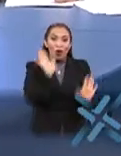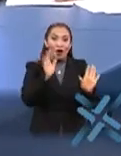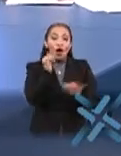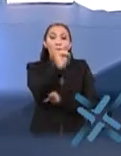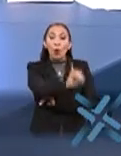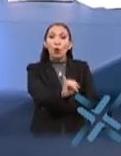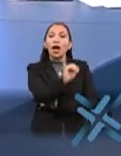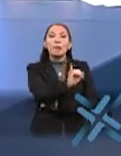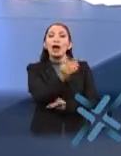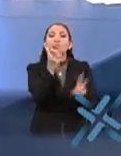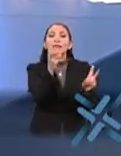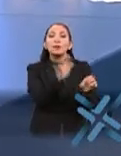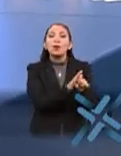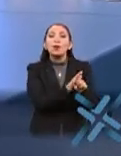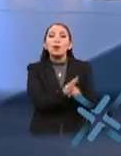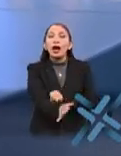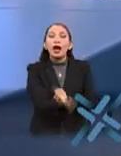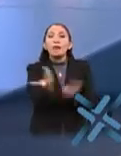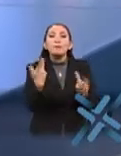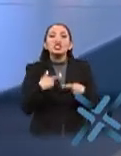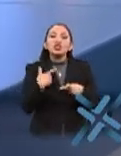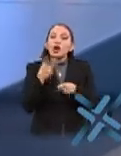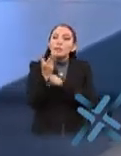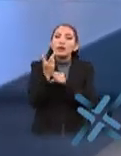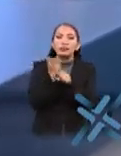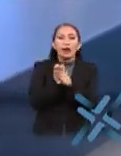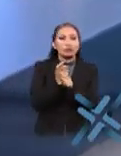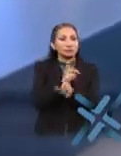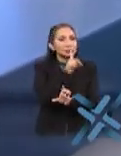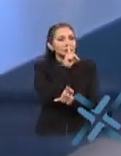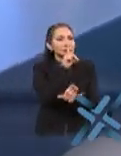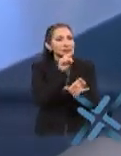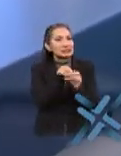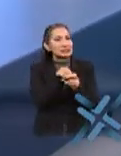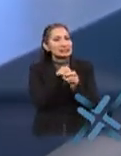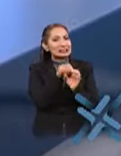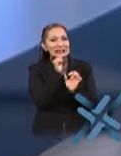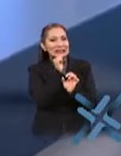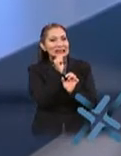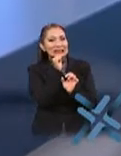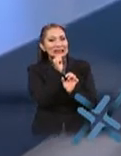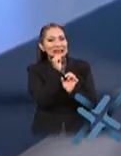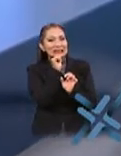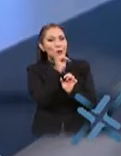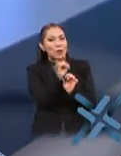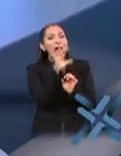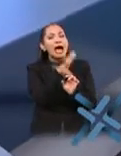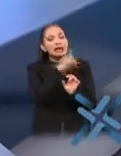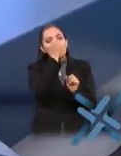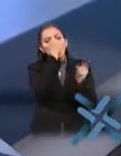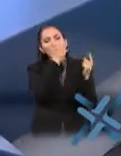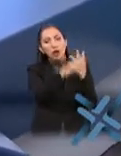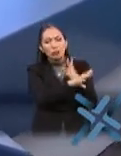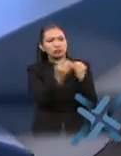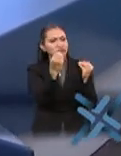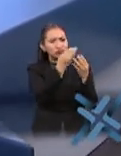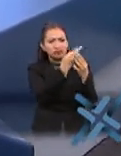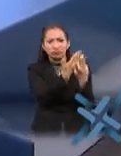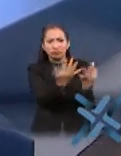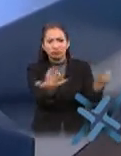jueves, ¿qué temática, qué escritor se va a hablar? No, eso todavía no podemos sorpresa. decir. No, es Jueves. No, hay varios elementos, tenemos